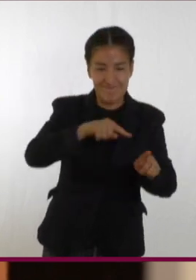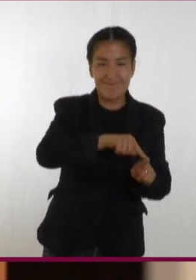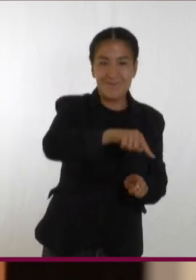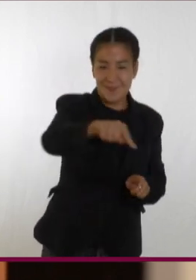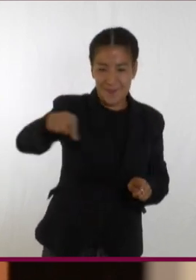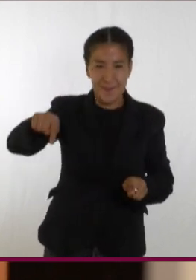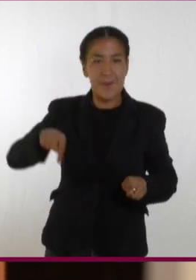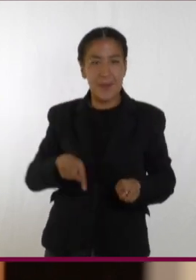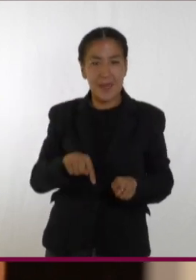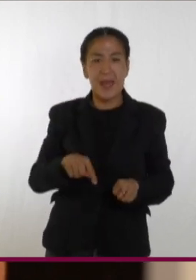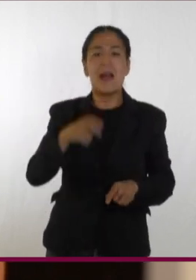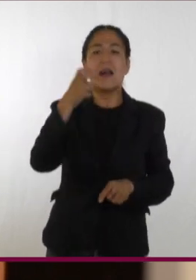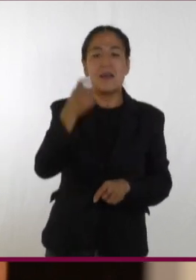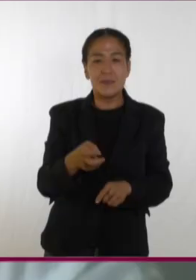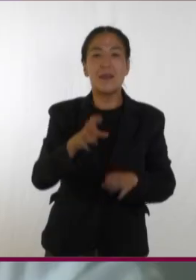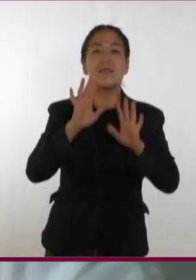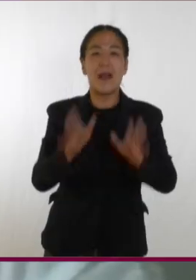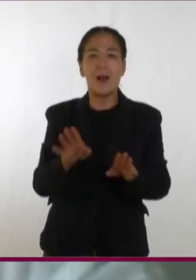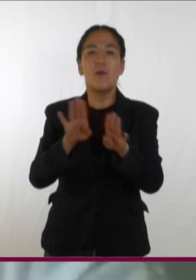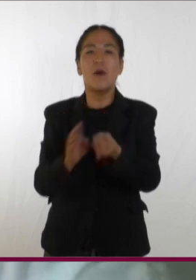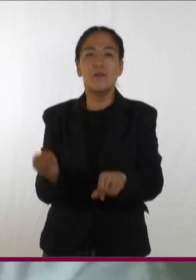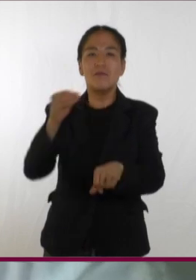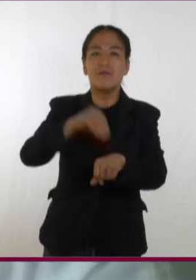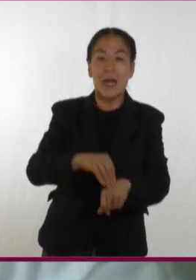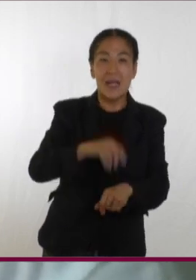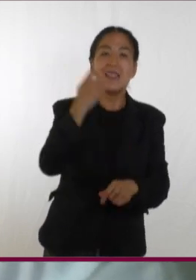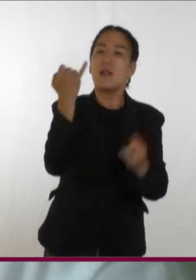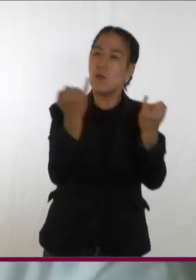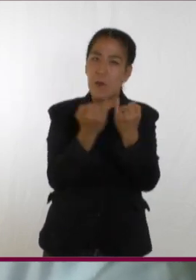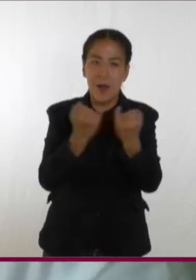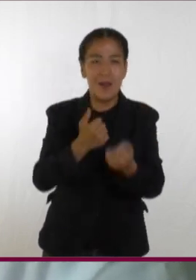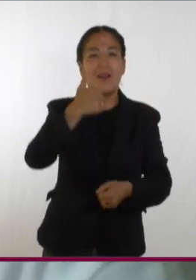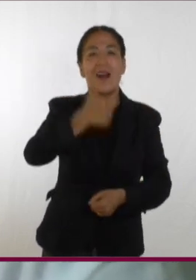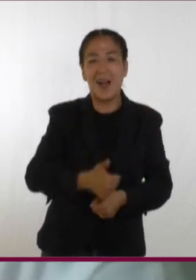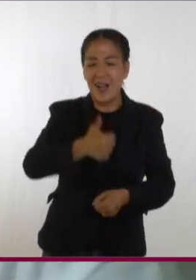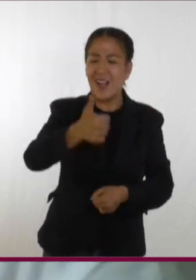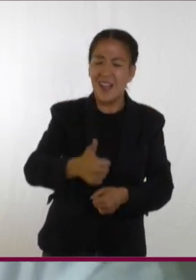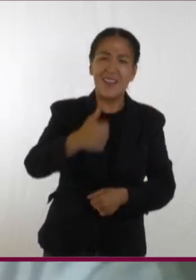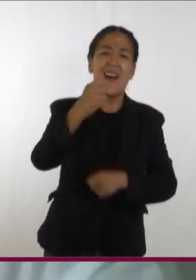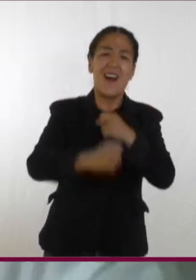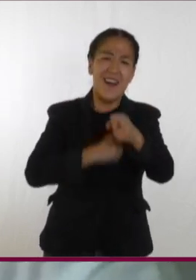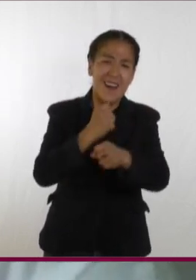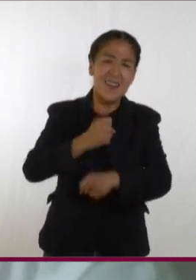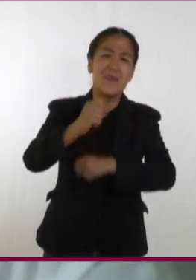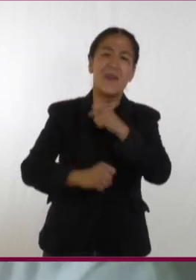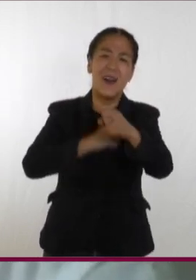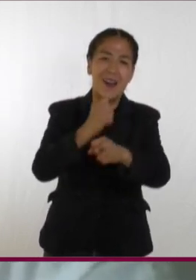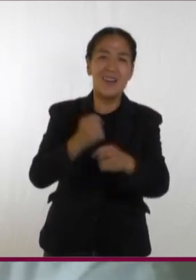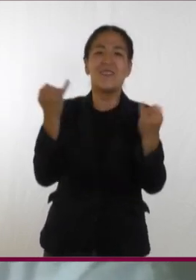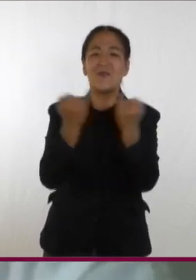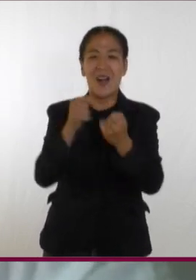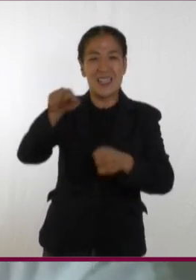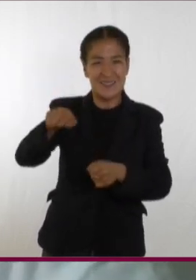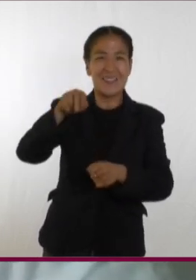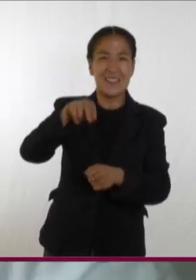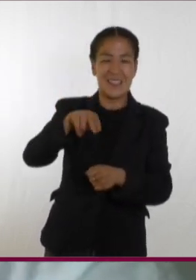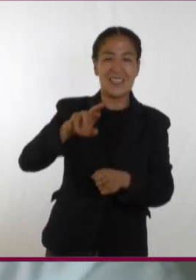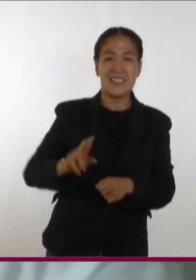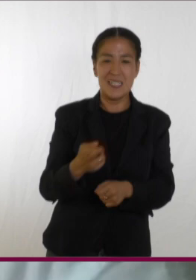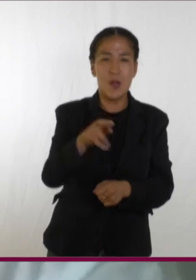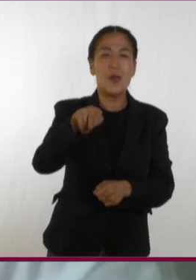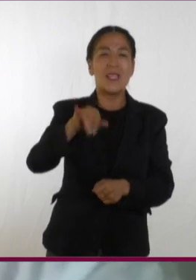medir precisamente superficies, ¿no? Y entonces así van asignando y cada año inevitablemente el Nilo